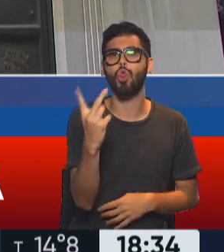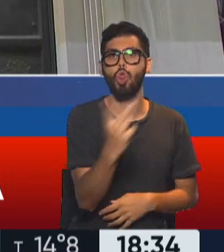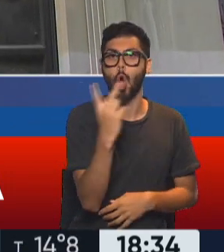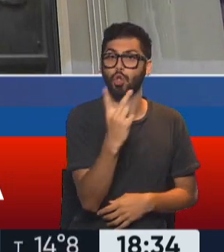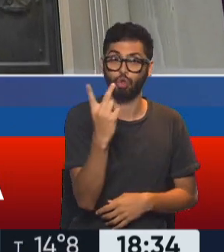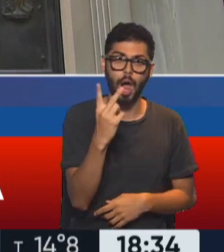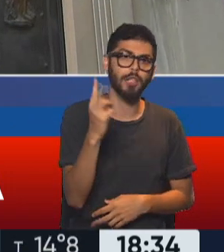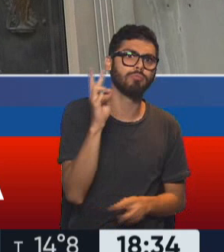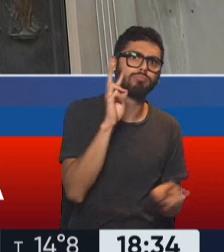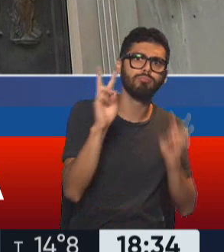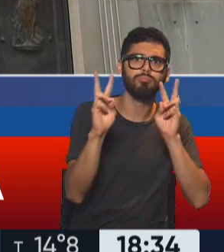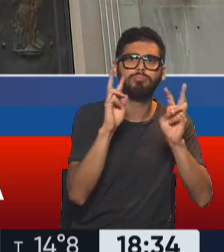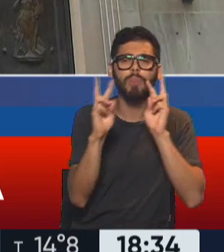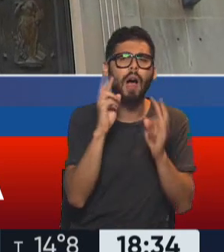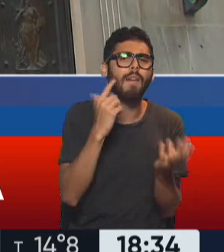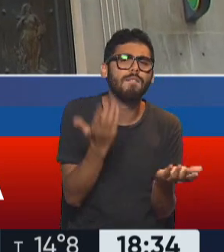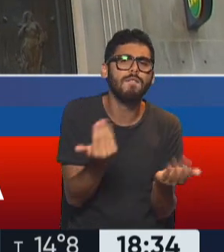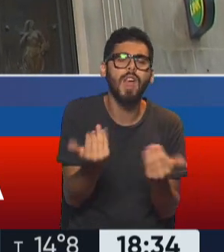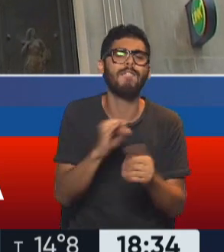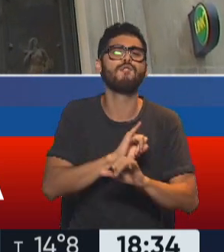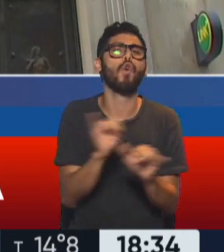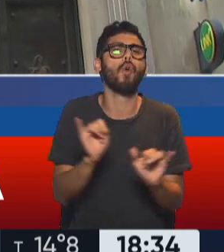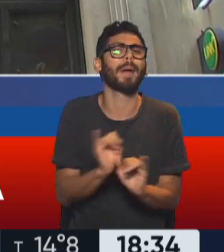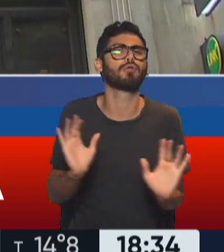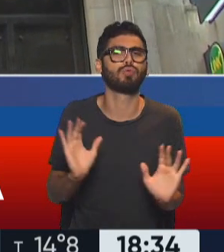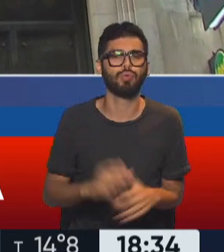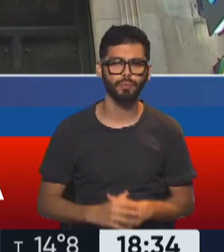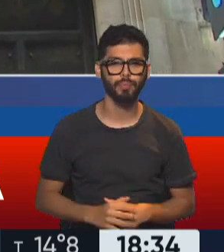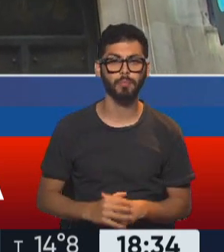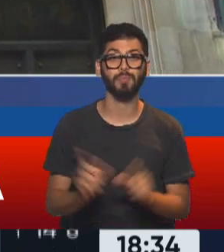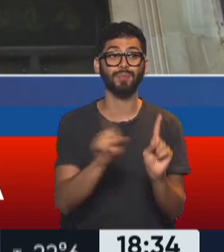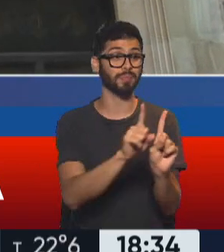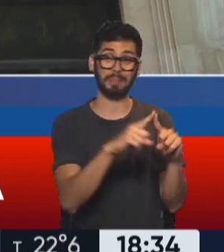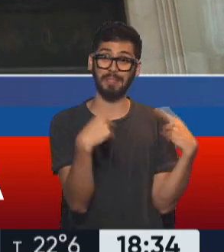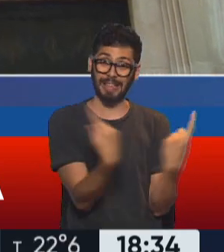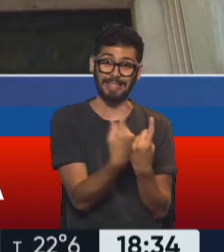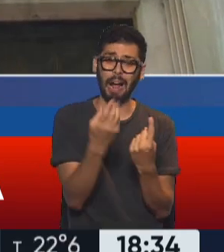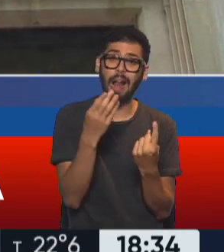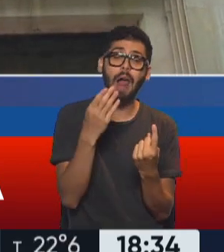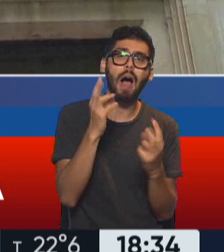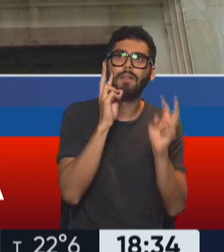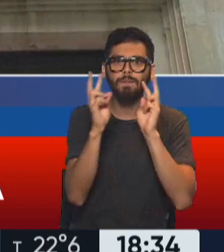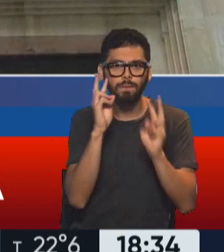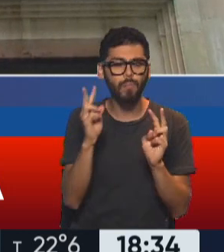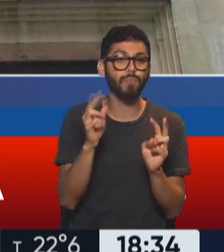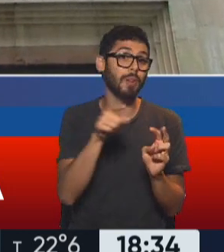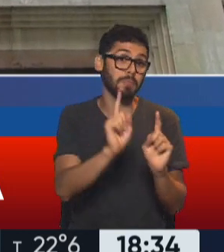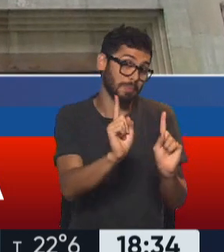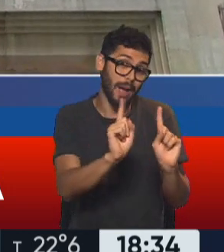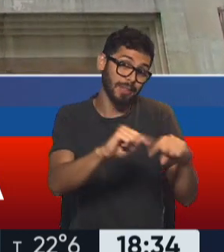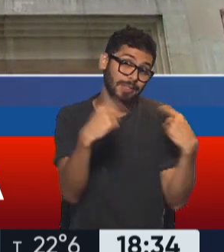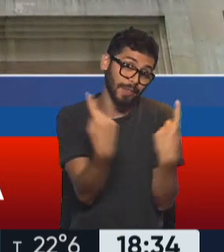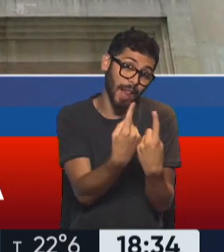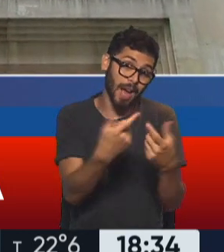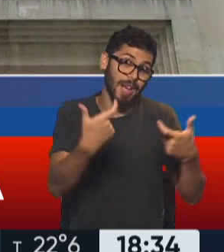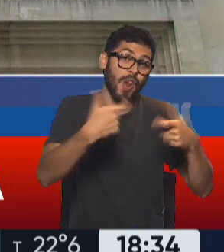2 horas buscando información. Estuvieron observando la sala, esa sala donde se realizó la reunión,